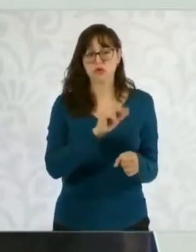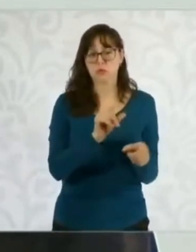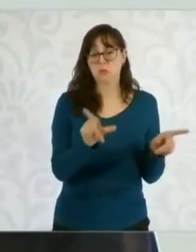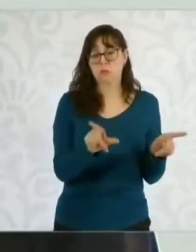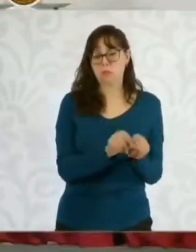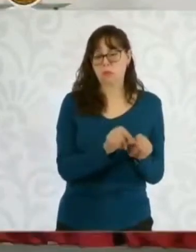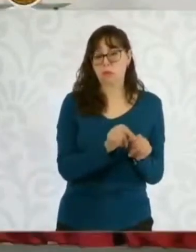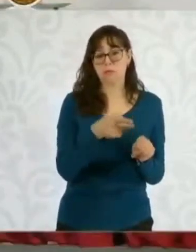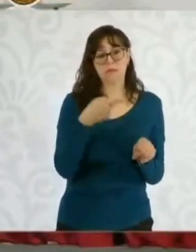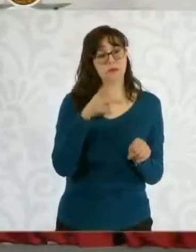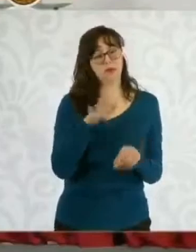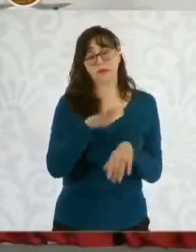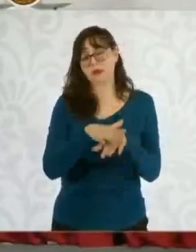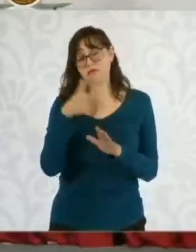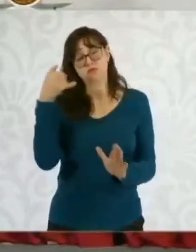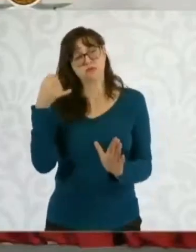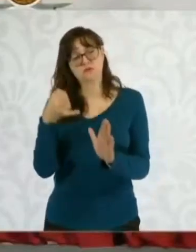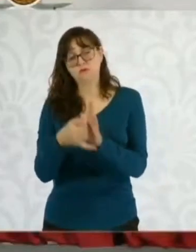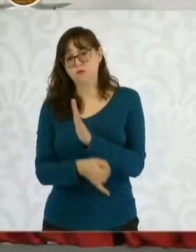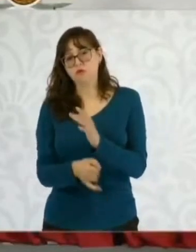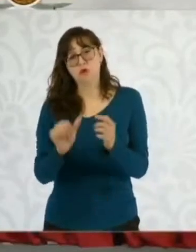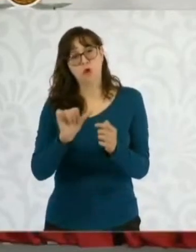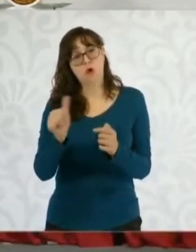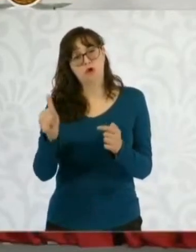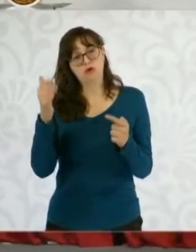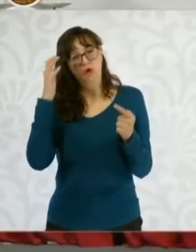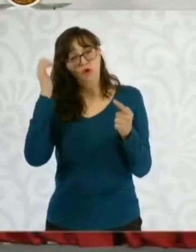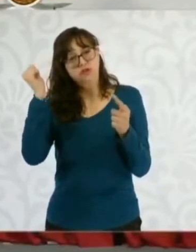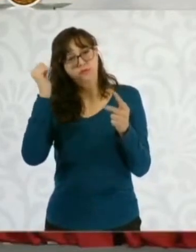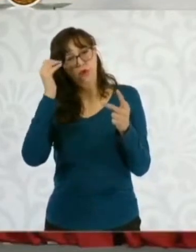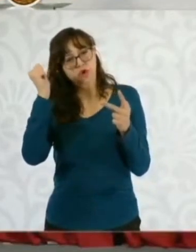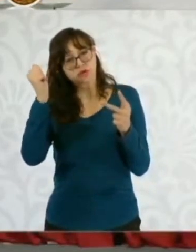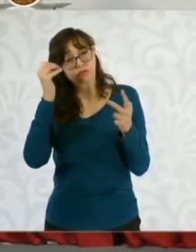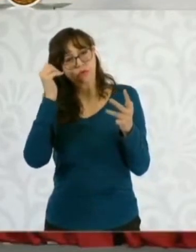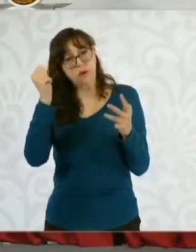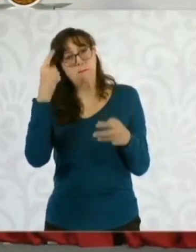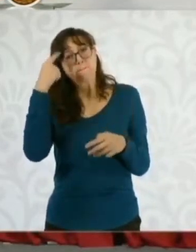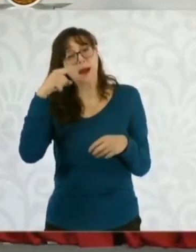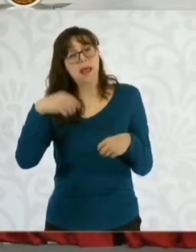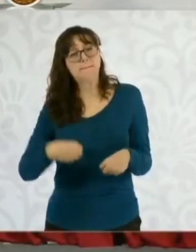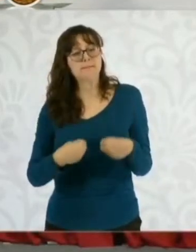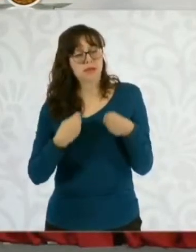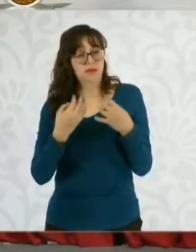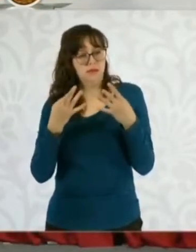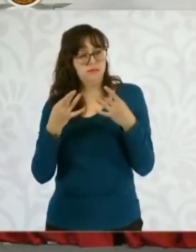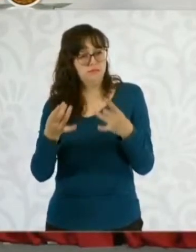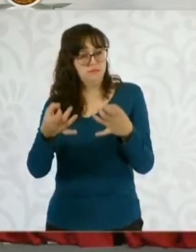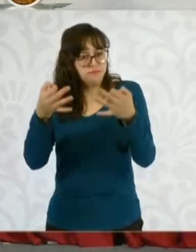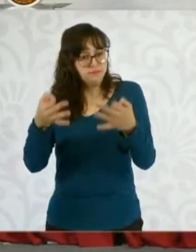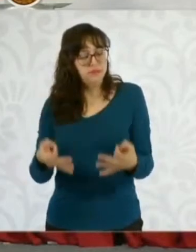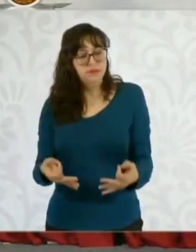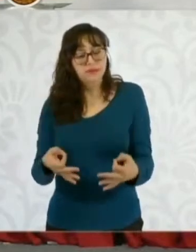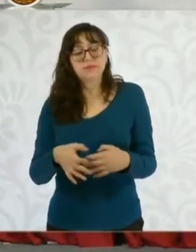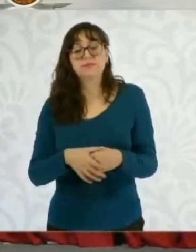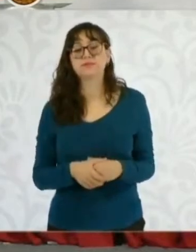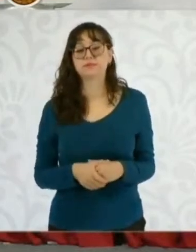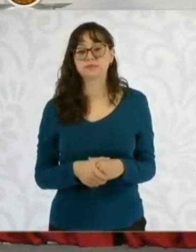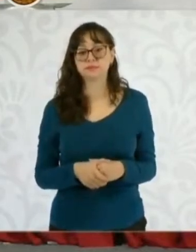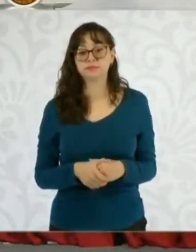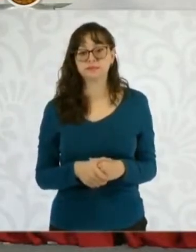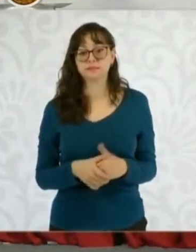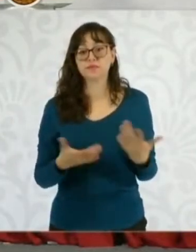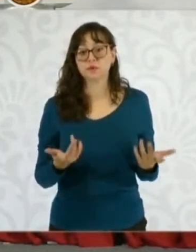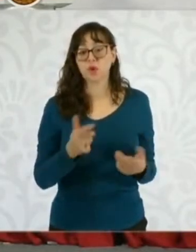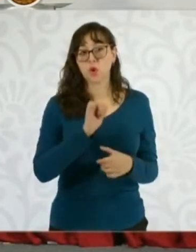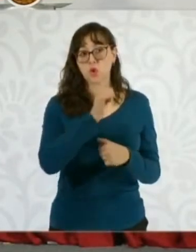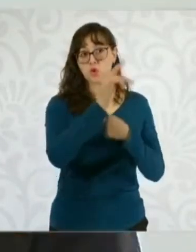embargo, abarca muchos otros conceptos en la calidad de vida de las personas. Los países